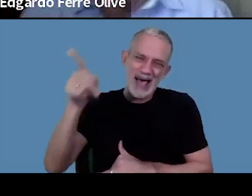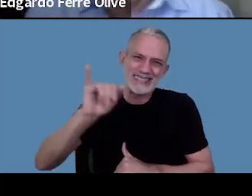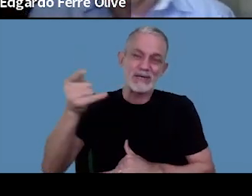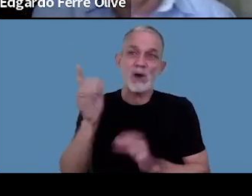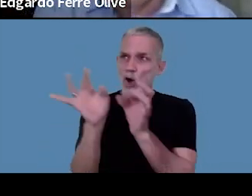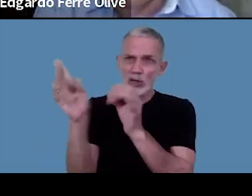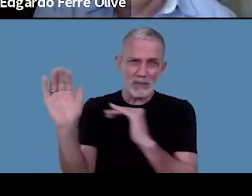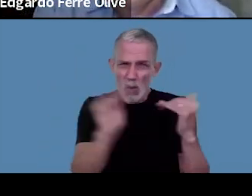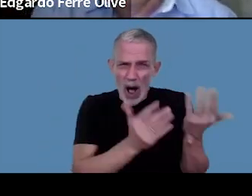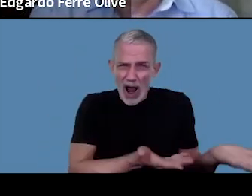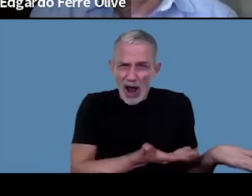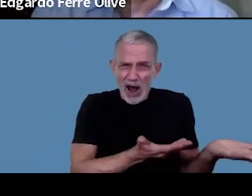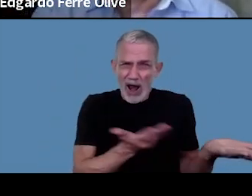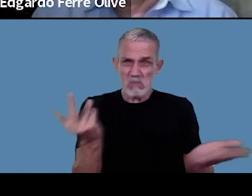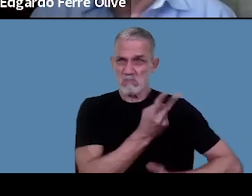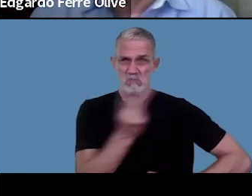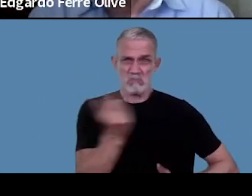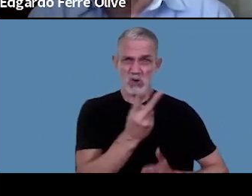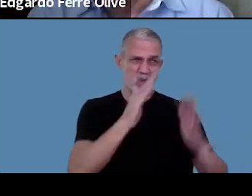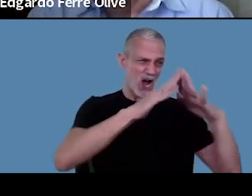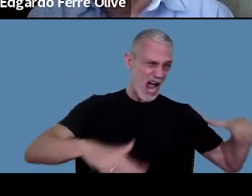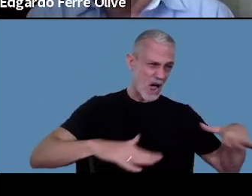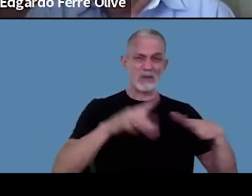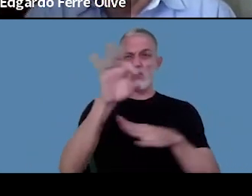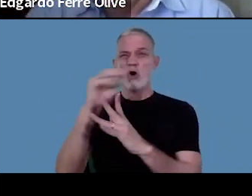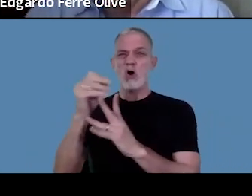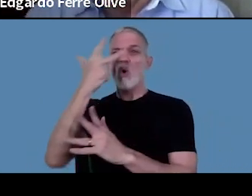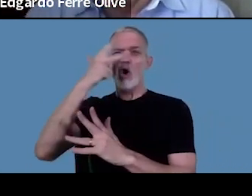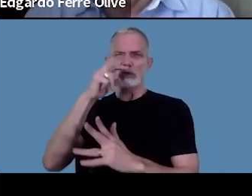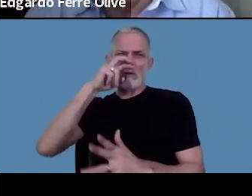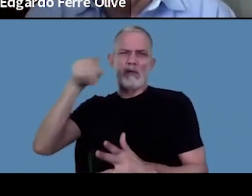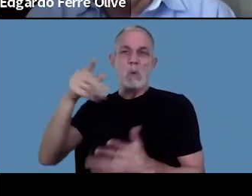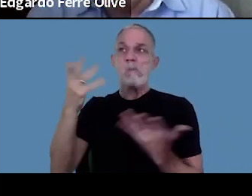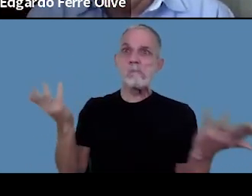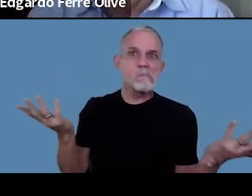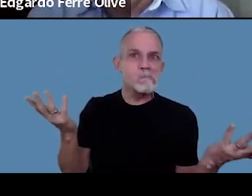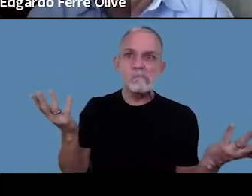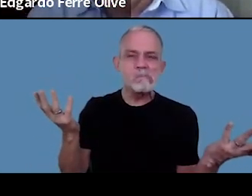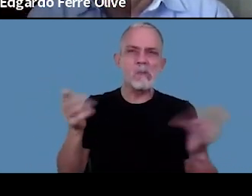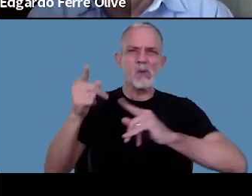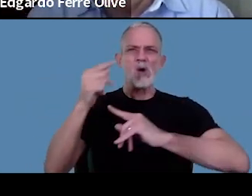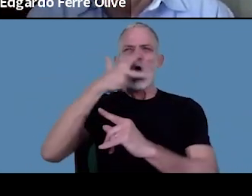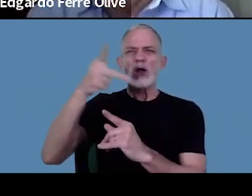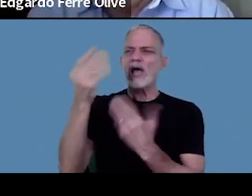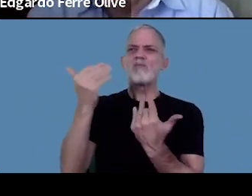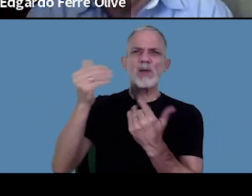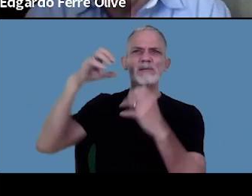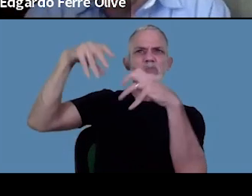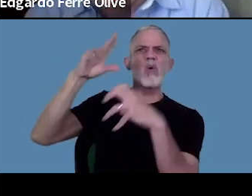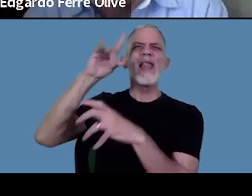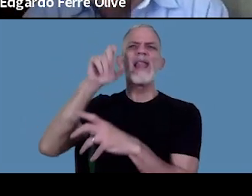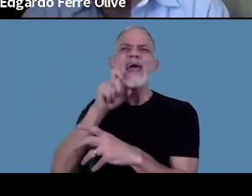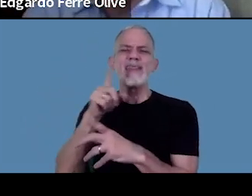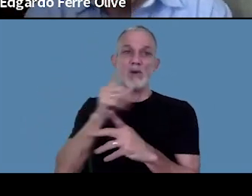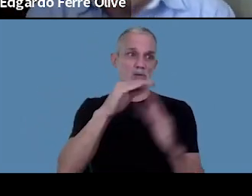eso no quiere decir que va a contaminar más. Puede ser que esté en el hotel 5 estrellas y que esté todo en LED, o que esté todo en mejores condiciones que una persona que quizás, obviamente,